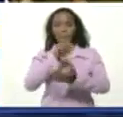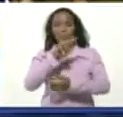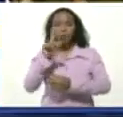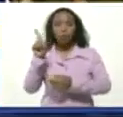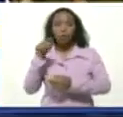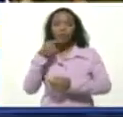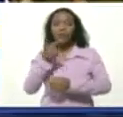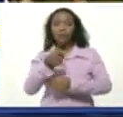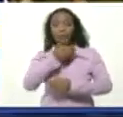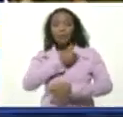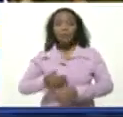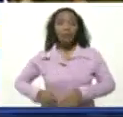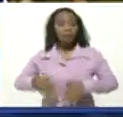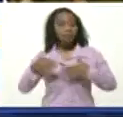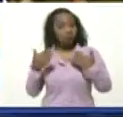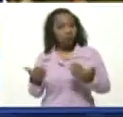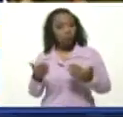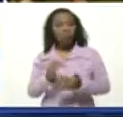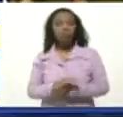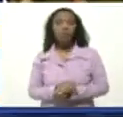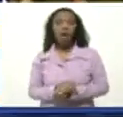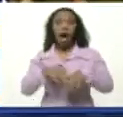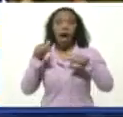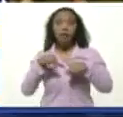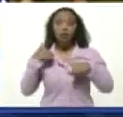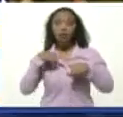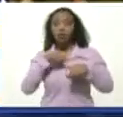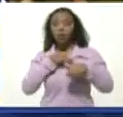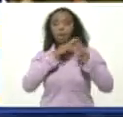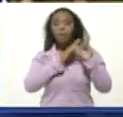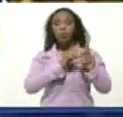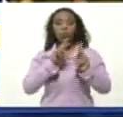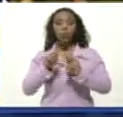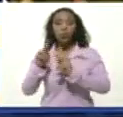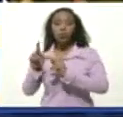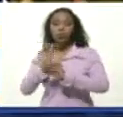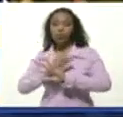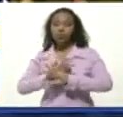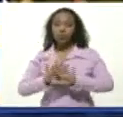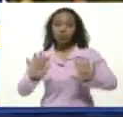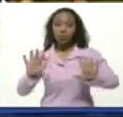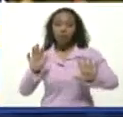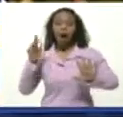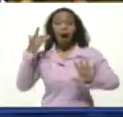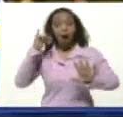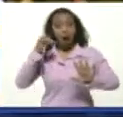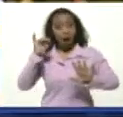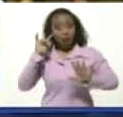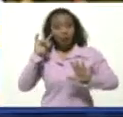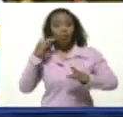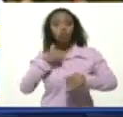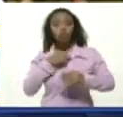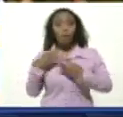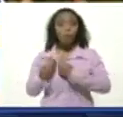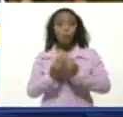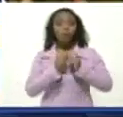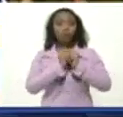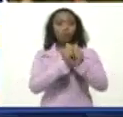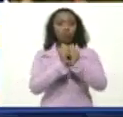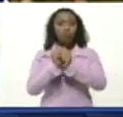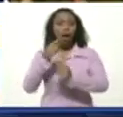Decirle, presidente, que, bueno, aquí estamos organizados y organizados, que efectivamente hemos estado acompañando todo y cada uno